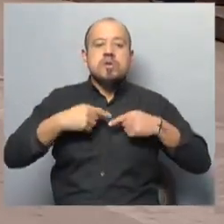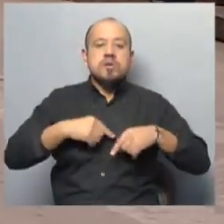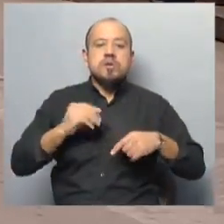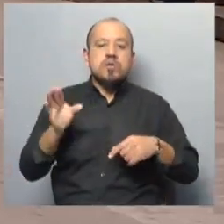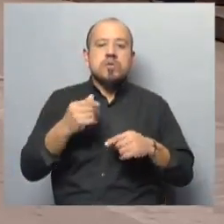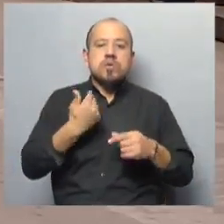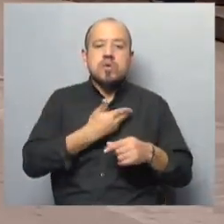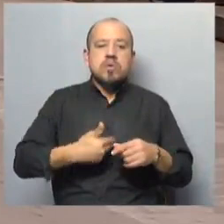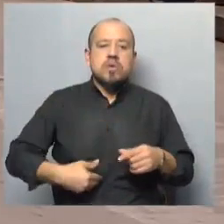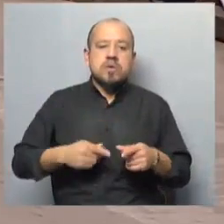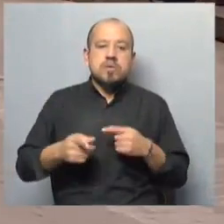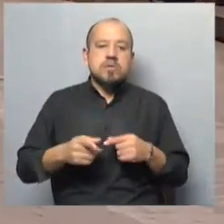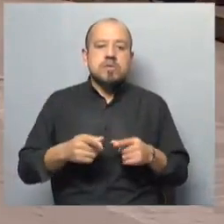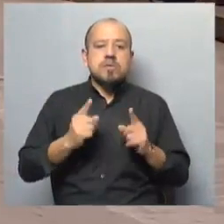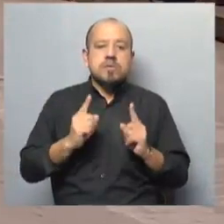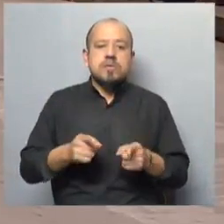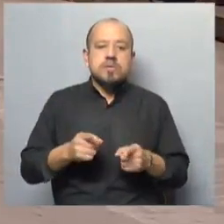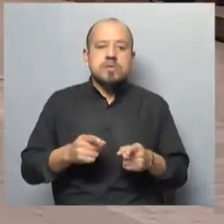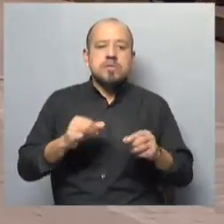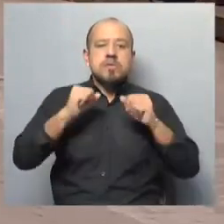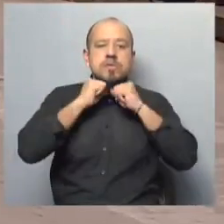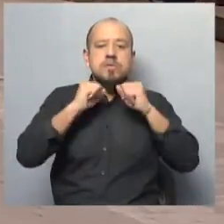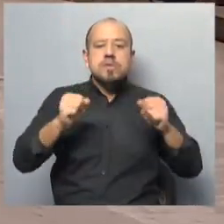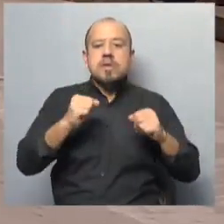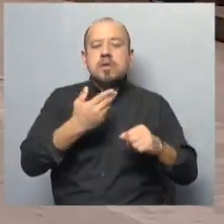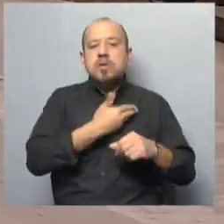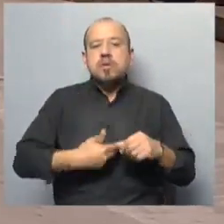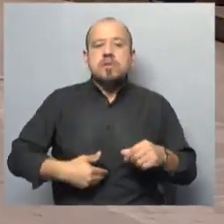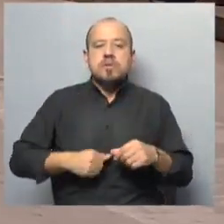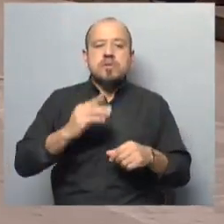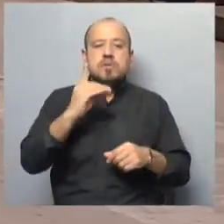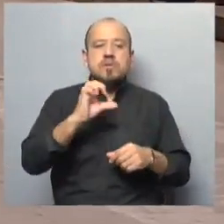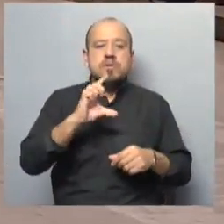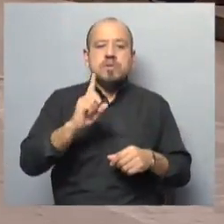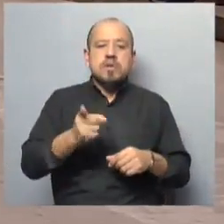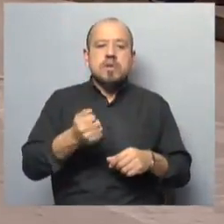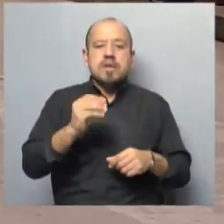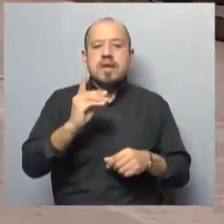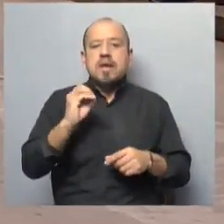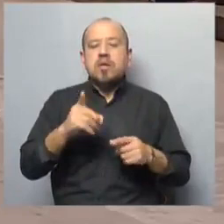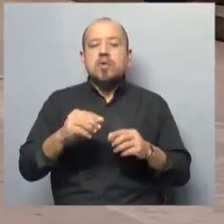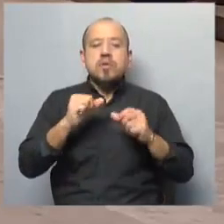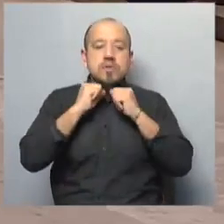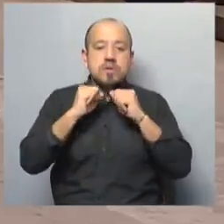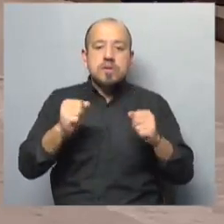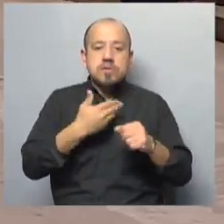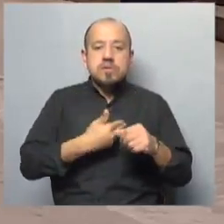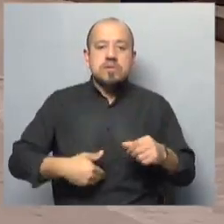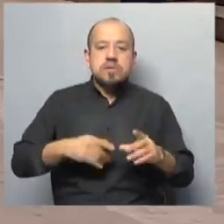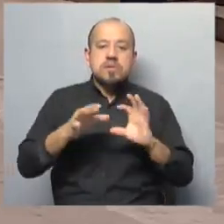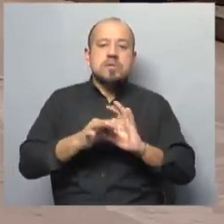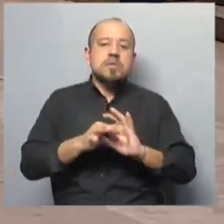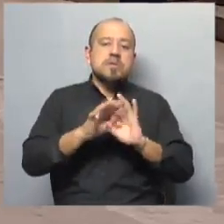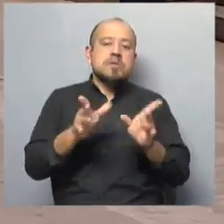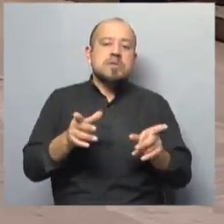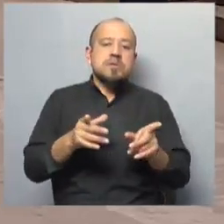nacional. Luego las palabras del secretario de la presidencia, Álvaro Delgado, que habló de la libertad